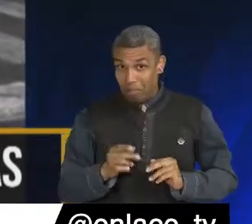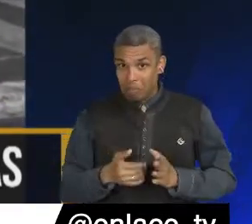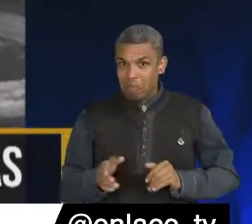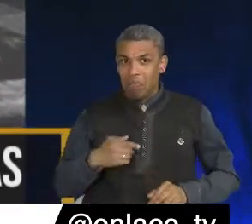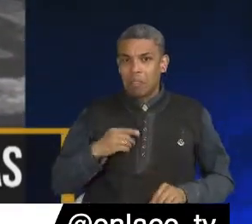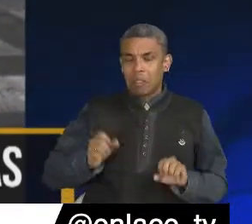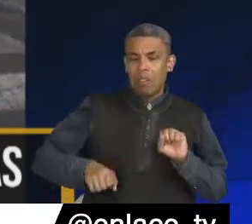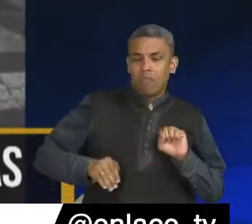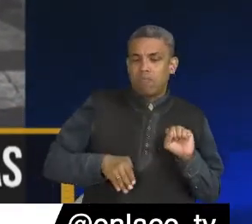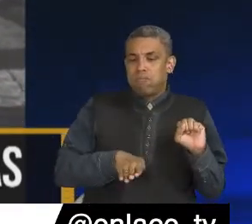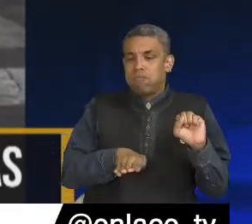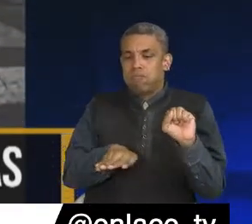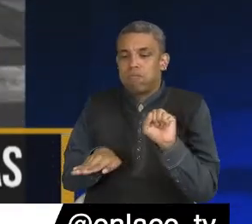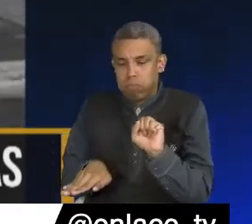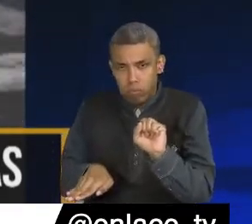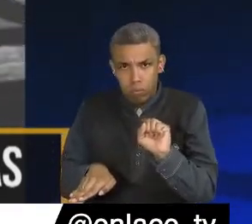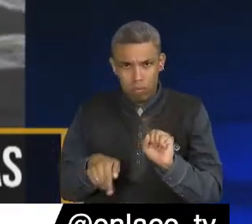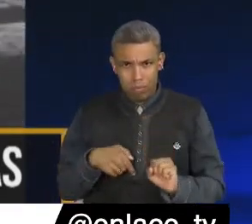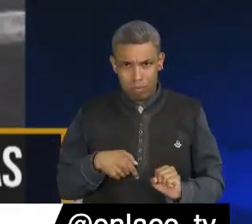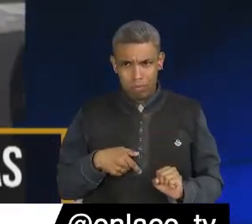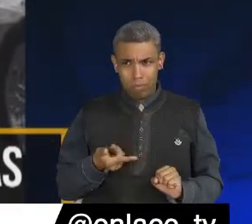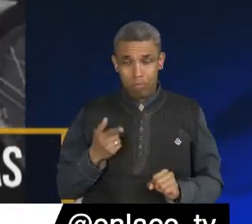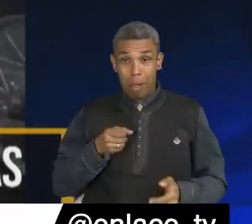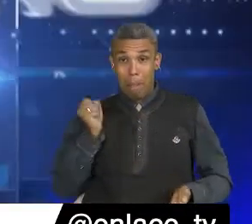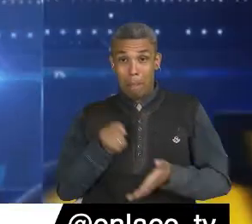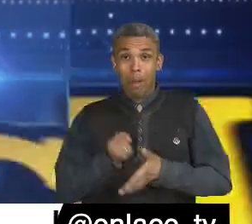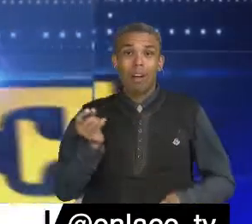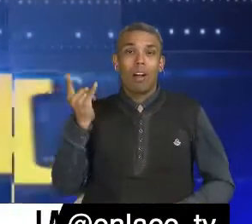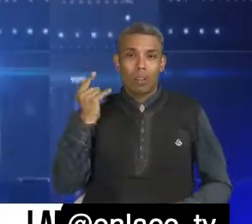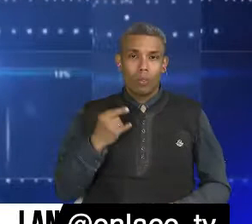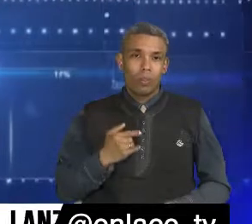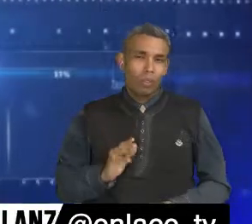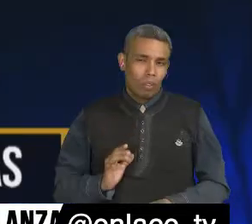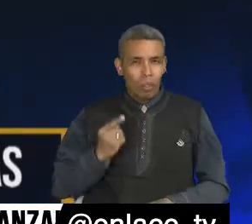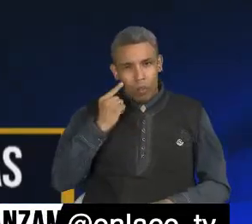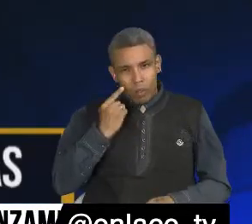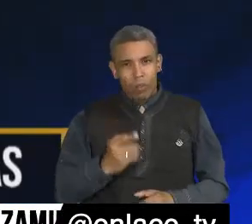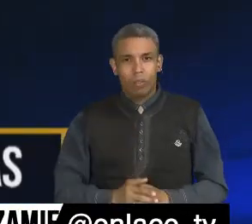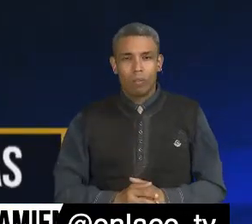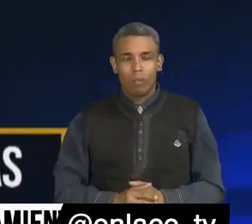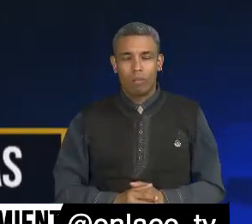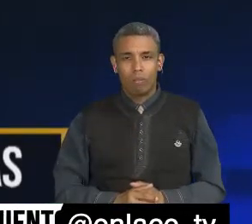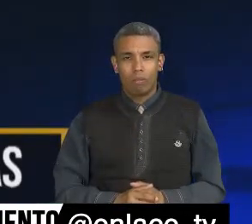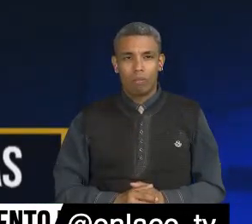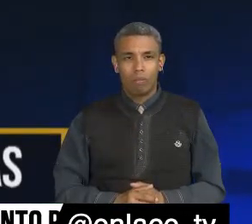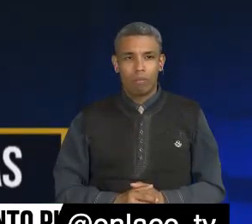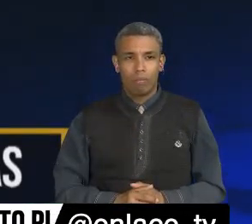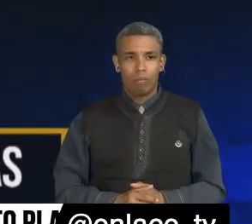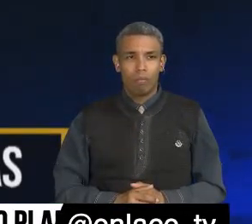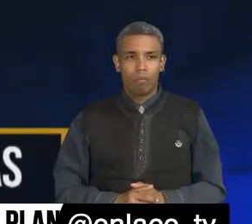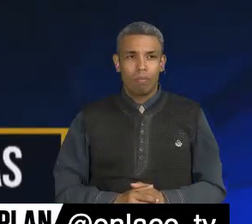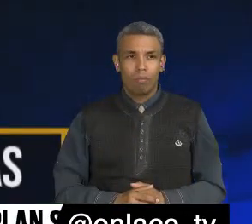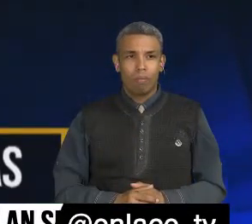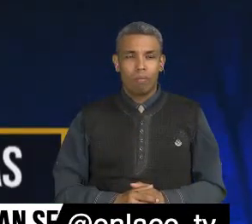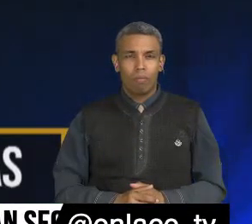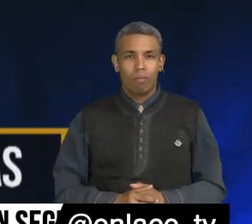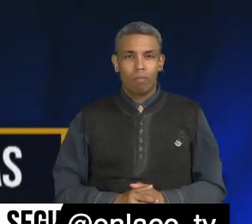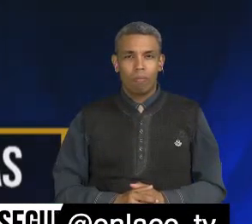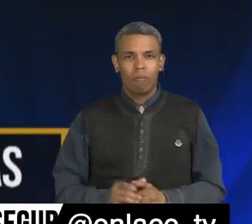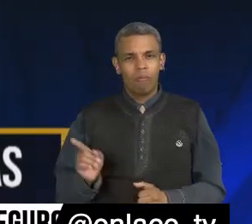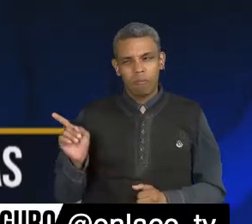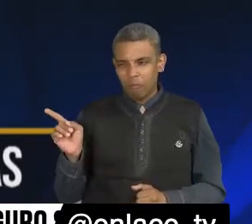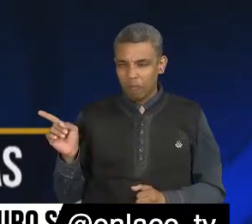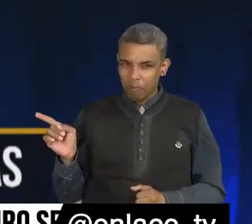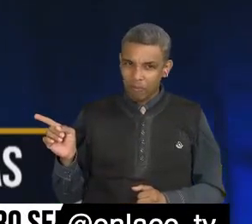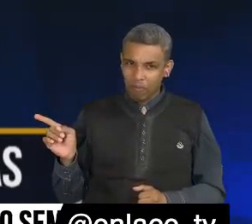riesgo a los demás conductores que por allí transitan. No hay derecho. En este otro caso, el reportero ciudadano muestra la forma como